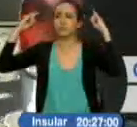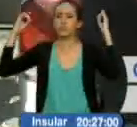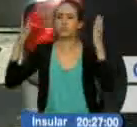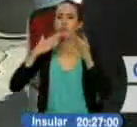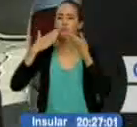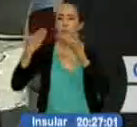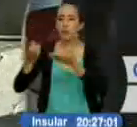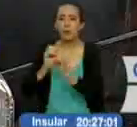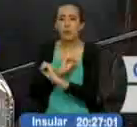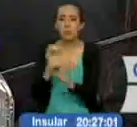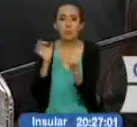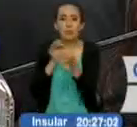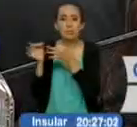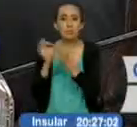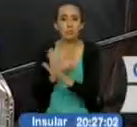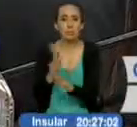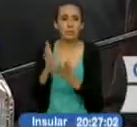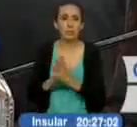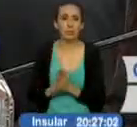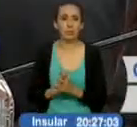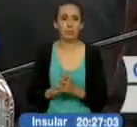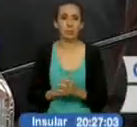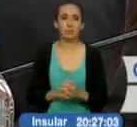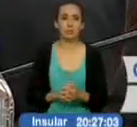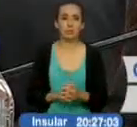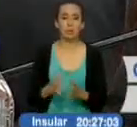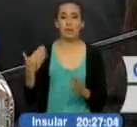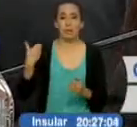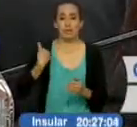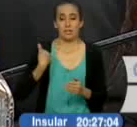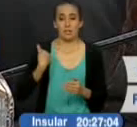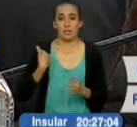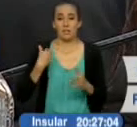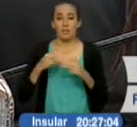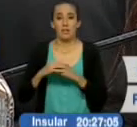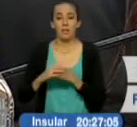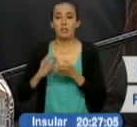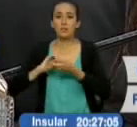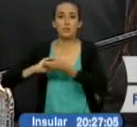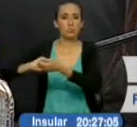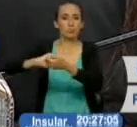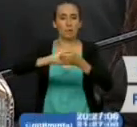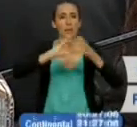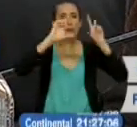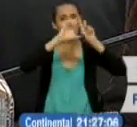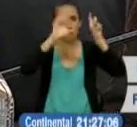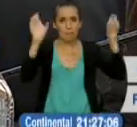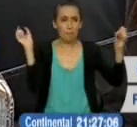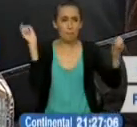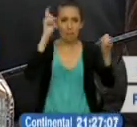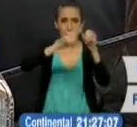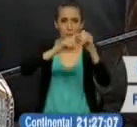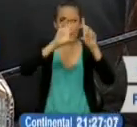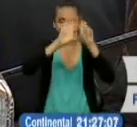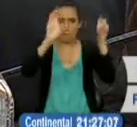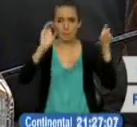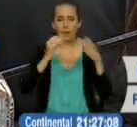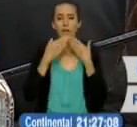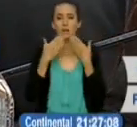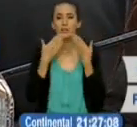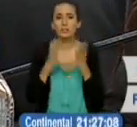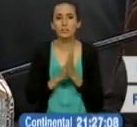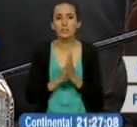no justificado. Quienes tenían una relación directa en una de las empresas de Marcelo S., como